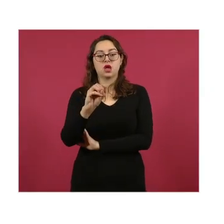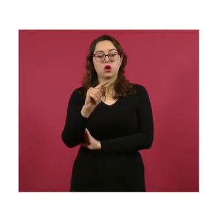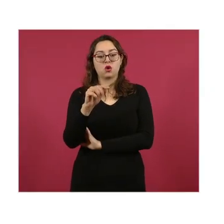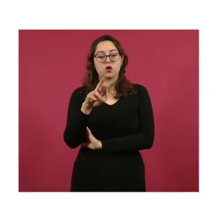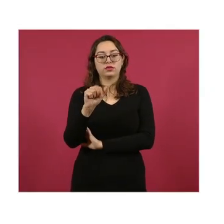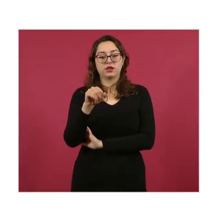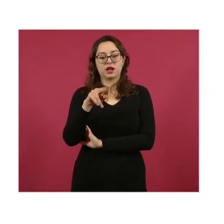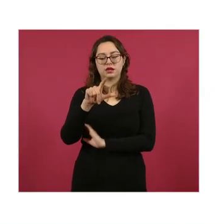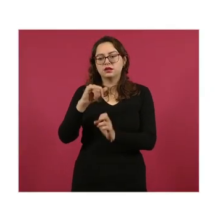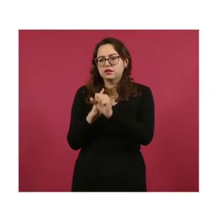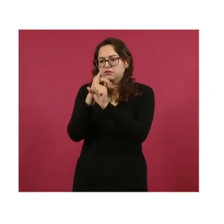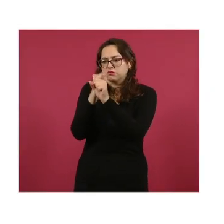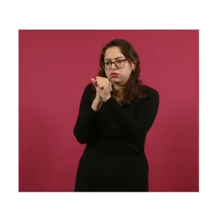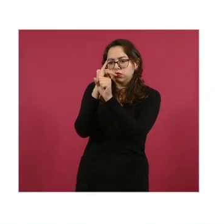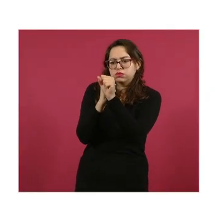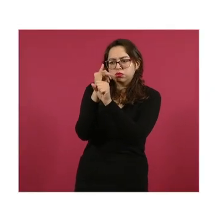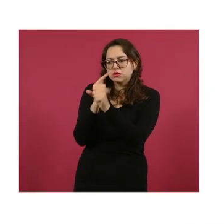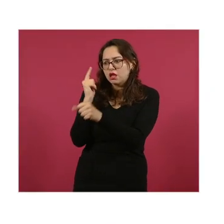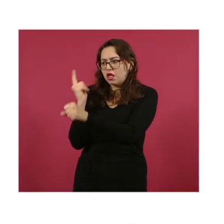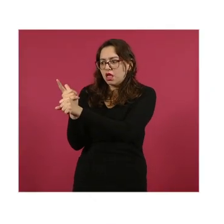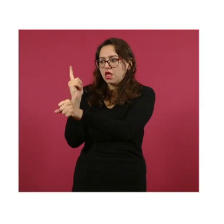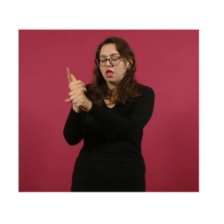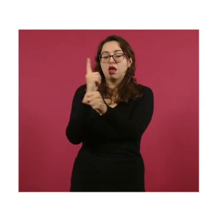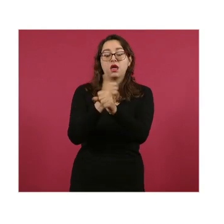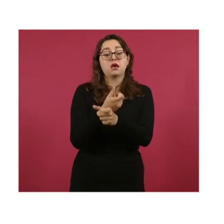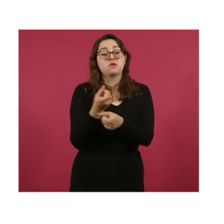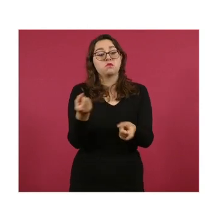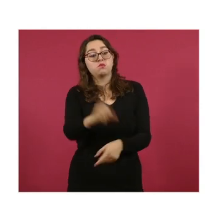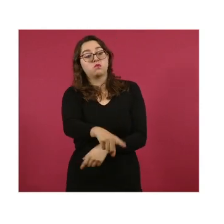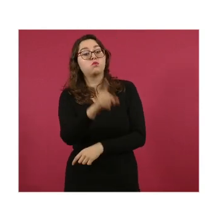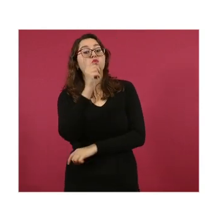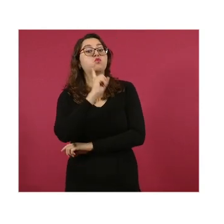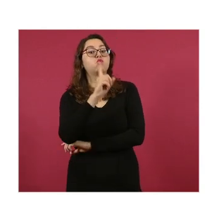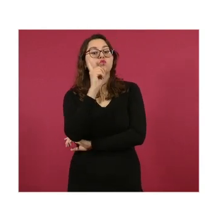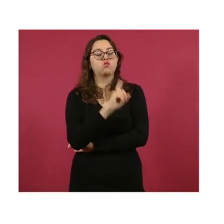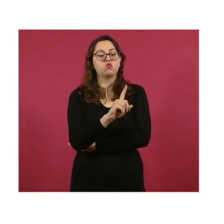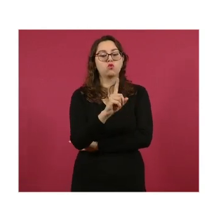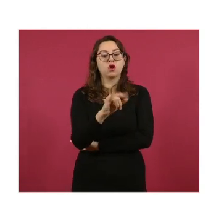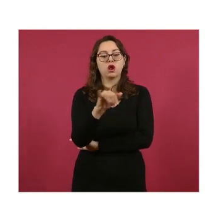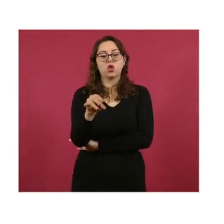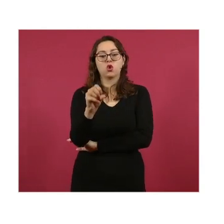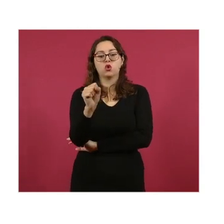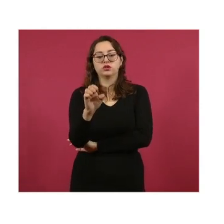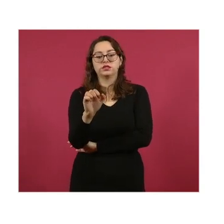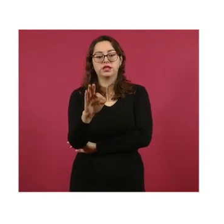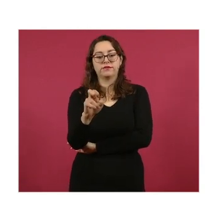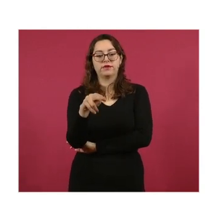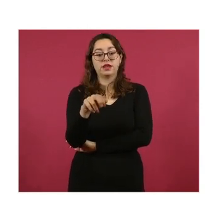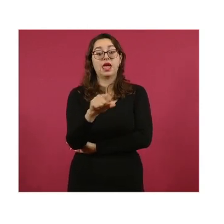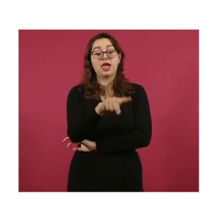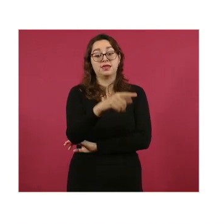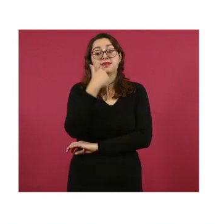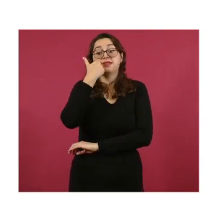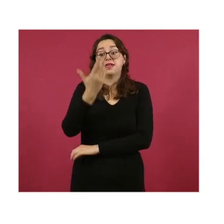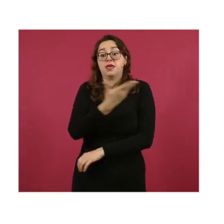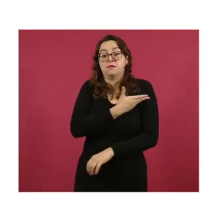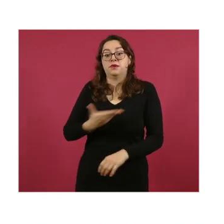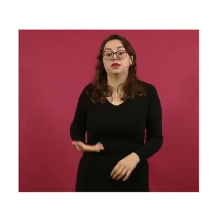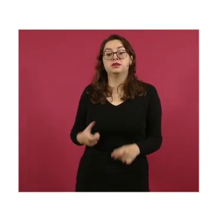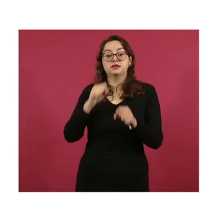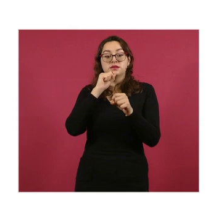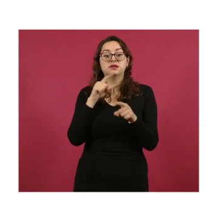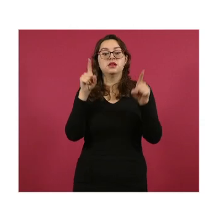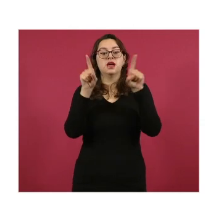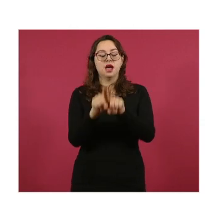comisionada Josefina Román Vergara, también aspirante a presidir el INAI. que realizó nada más y nada menos